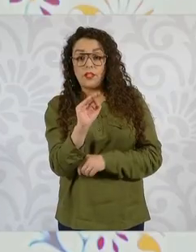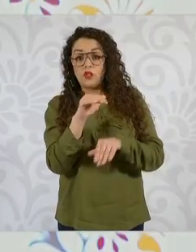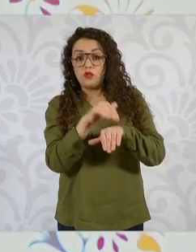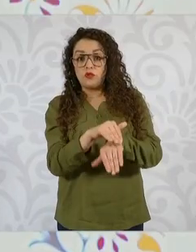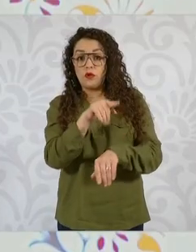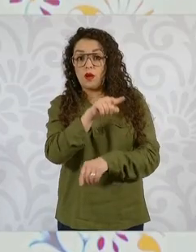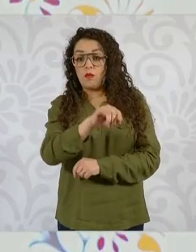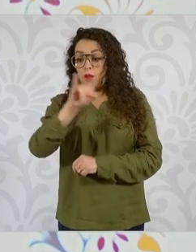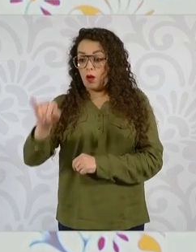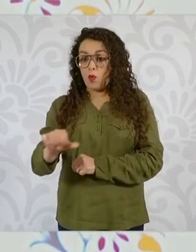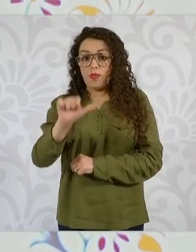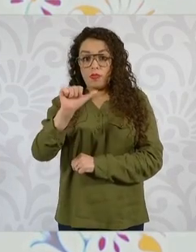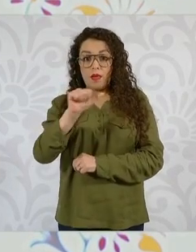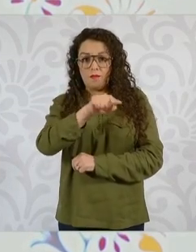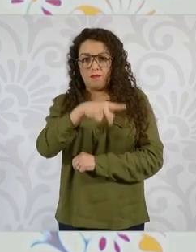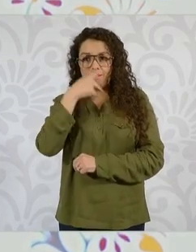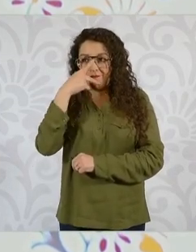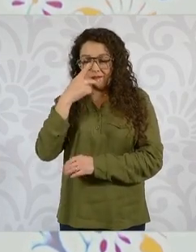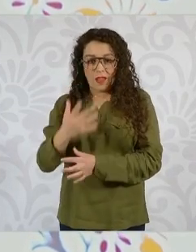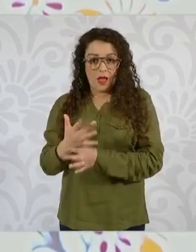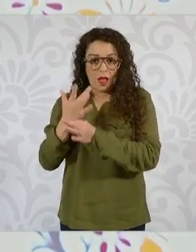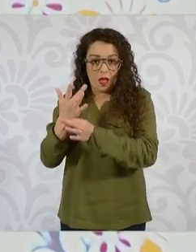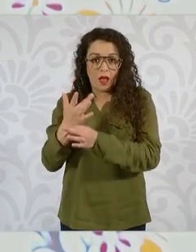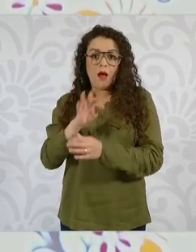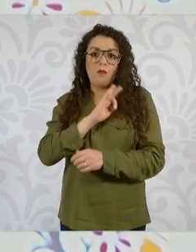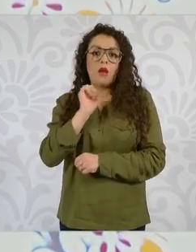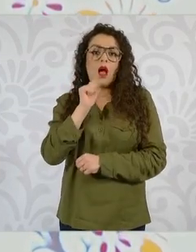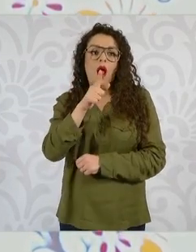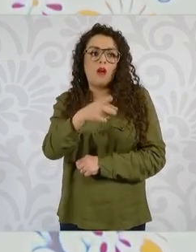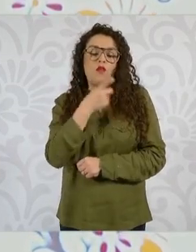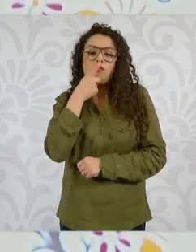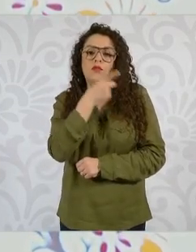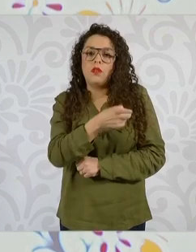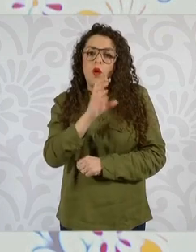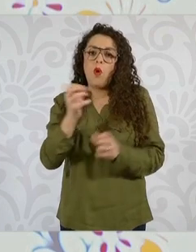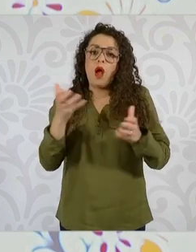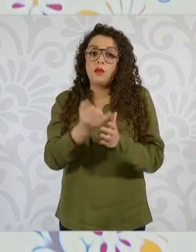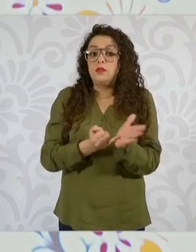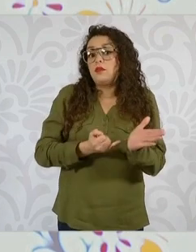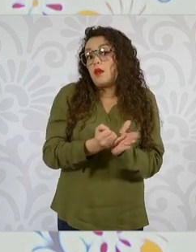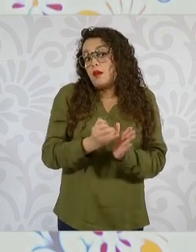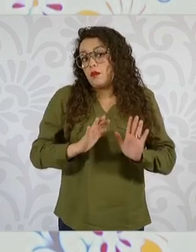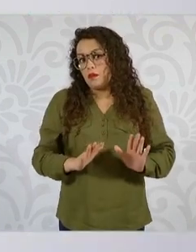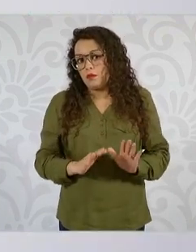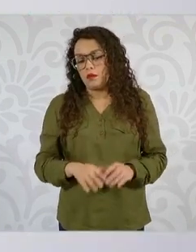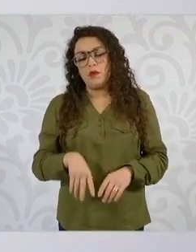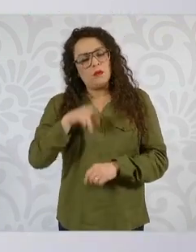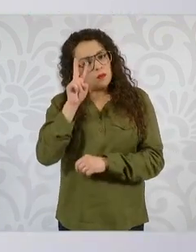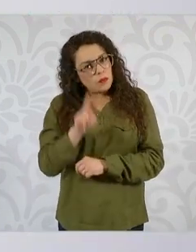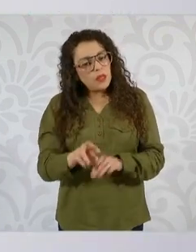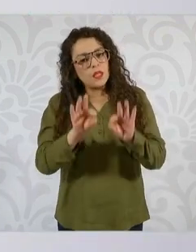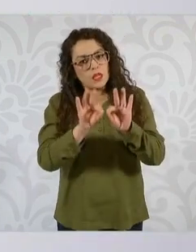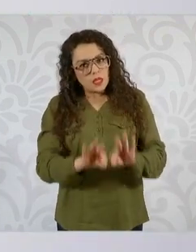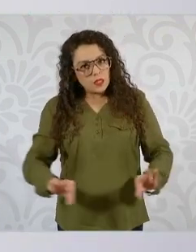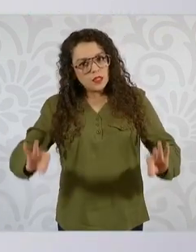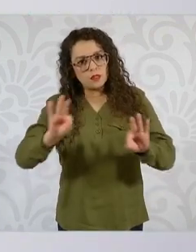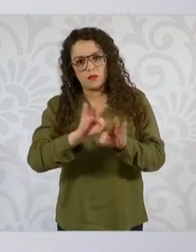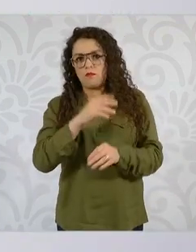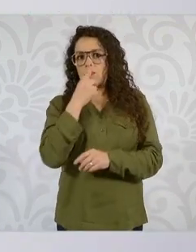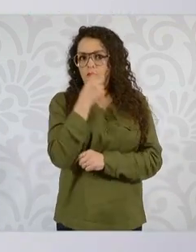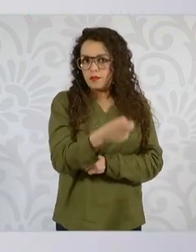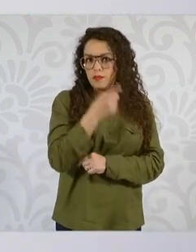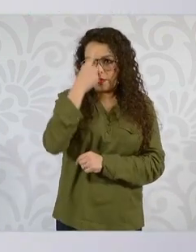amparos que se están recibiendo porque también es importante que se sepa en el caso de